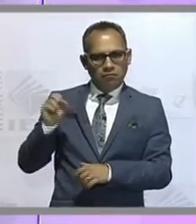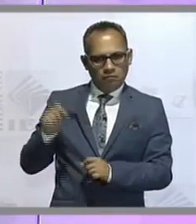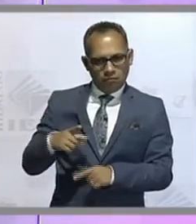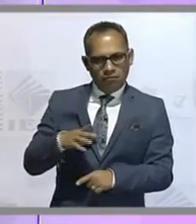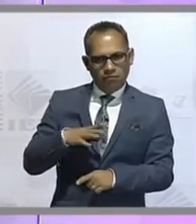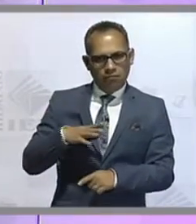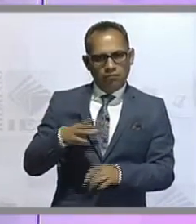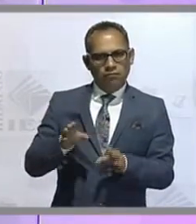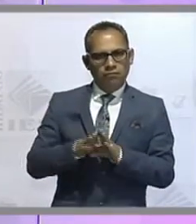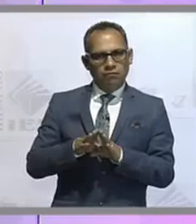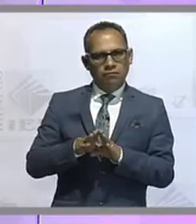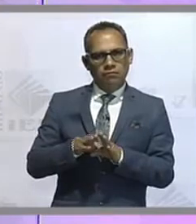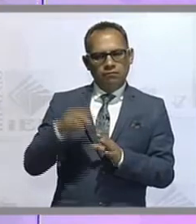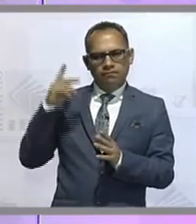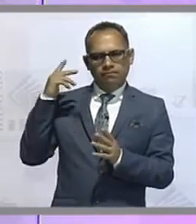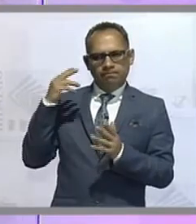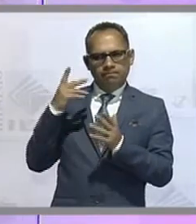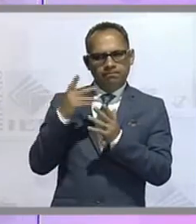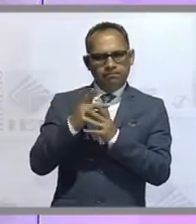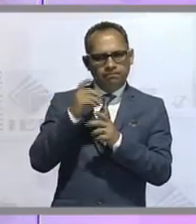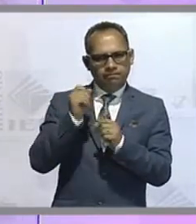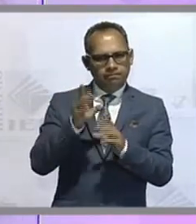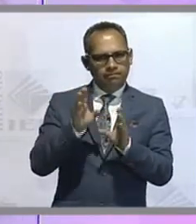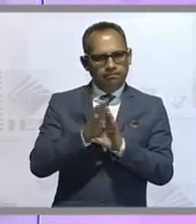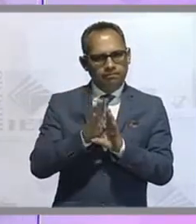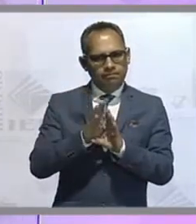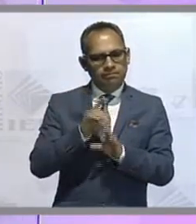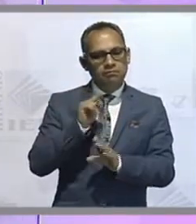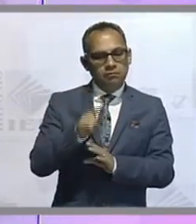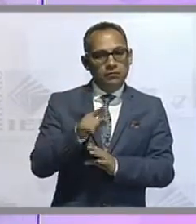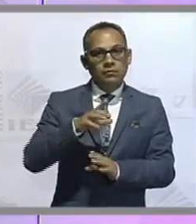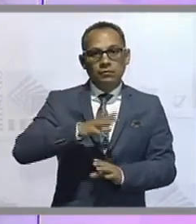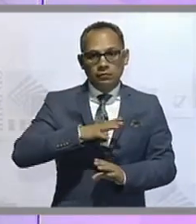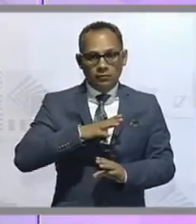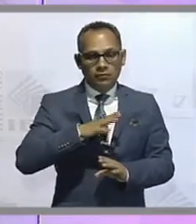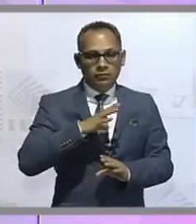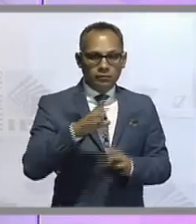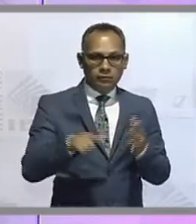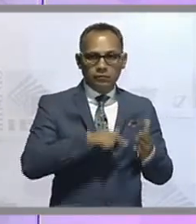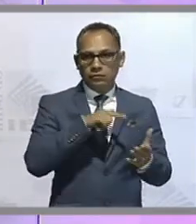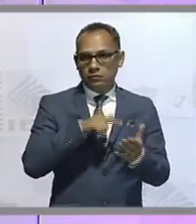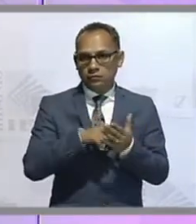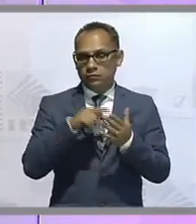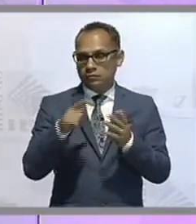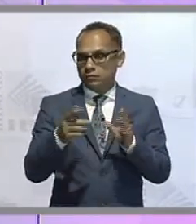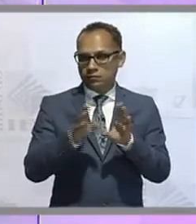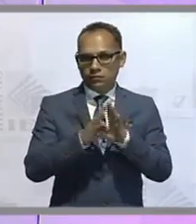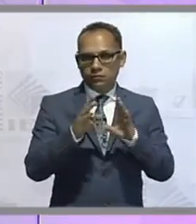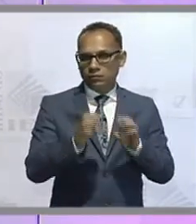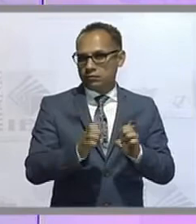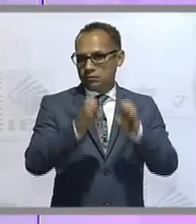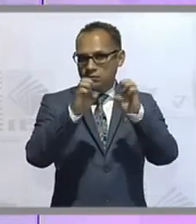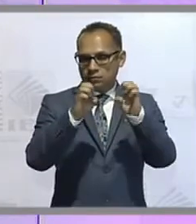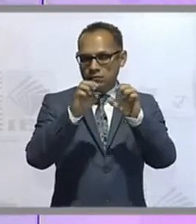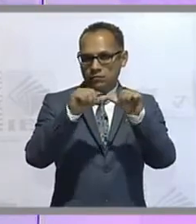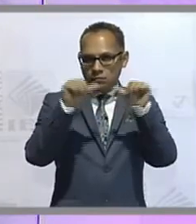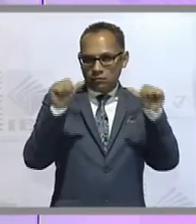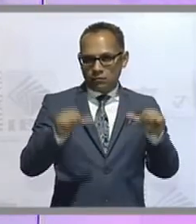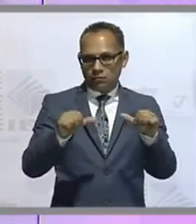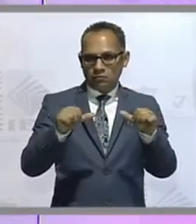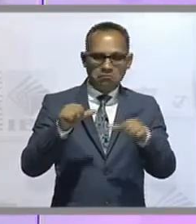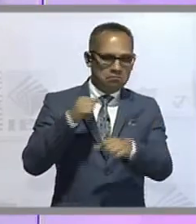diversas temas para llevar a cabo lo que es la restauración de nuestro ex convento el caso de actopan en atotonilco